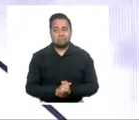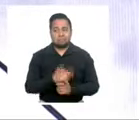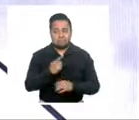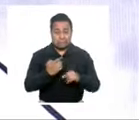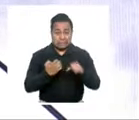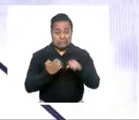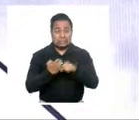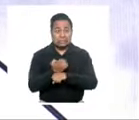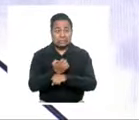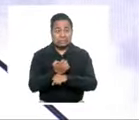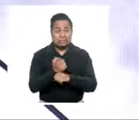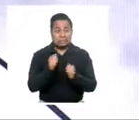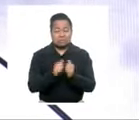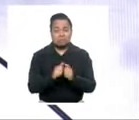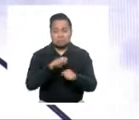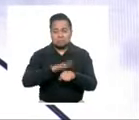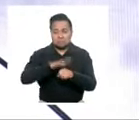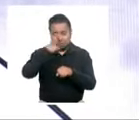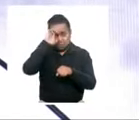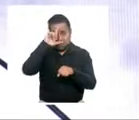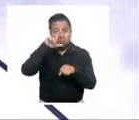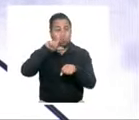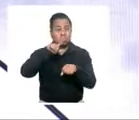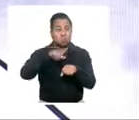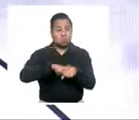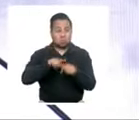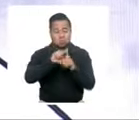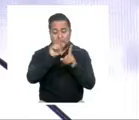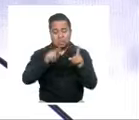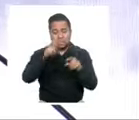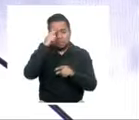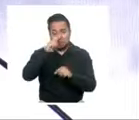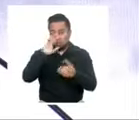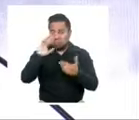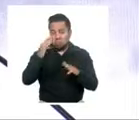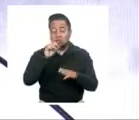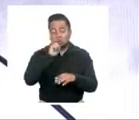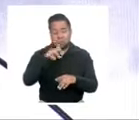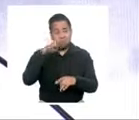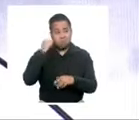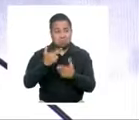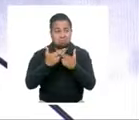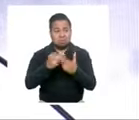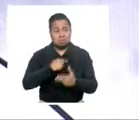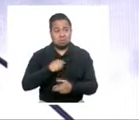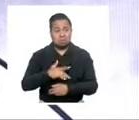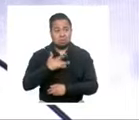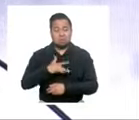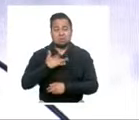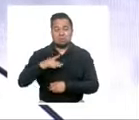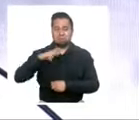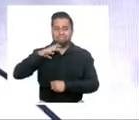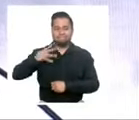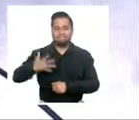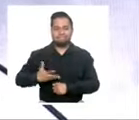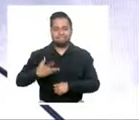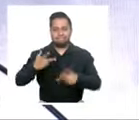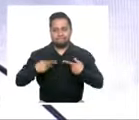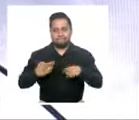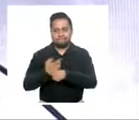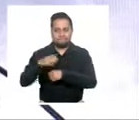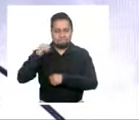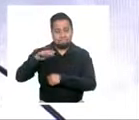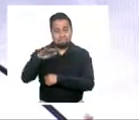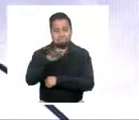estado con la mayor cultura del país y del mundo. Nos sentimos muy orgullosos los